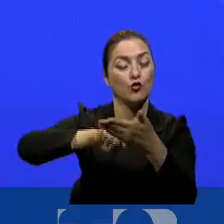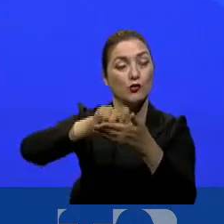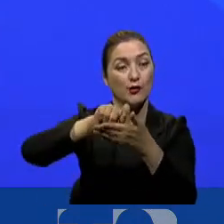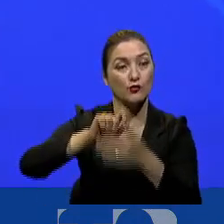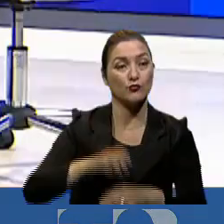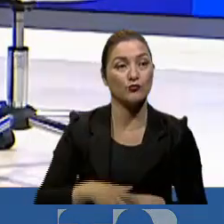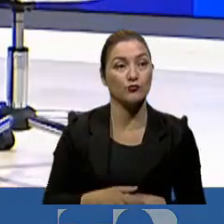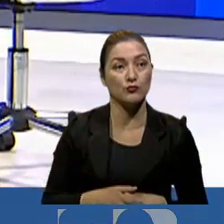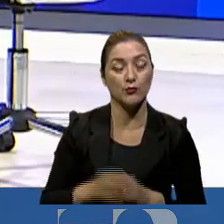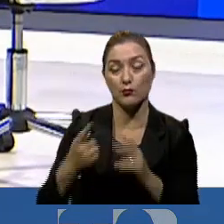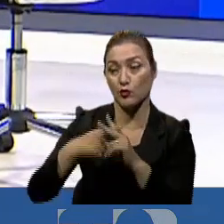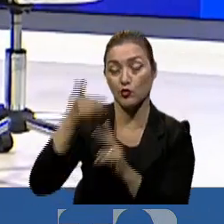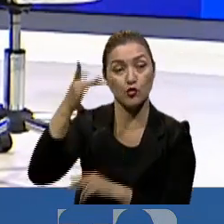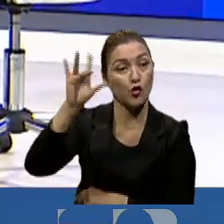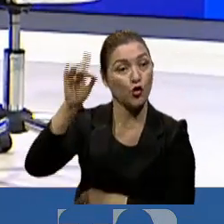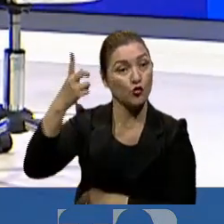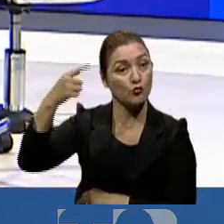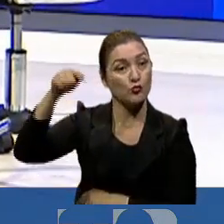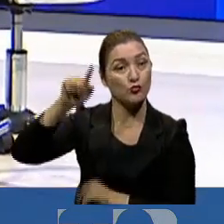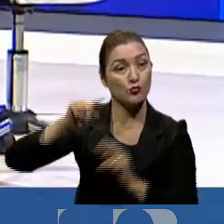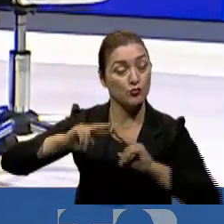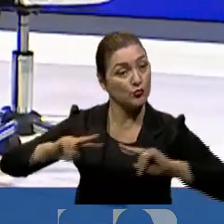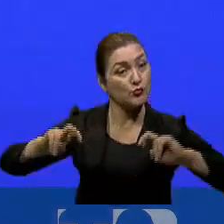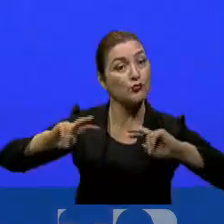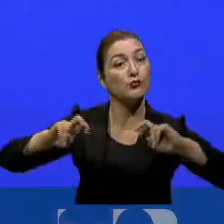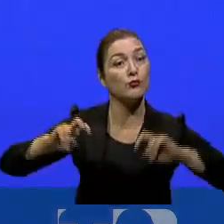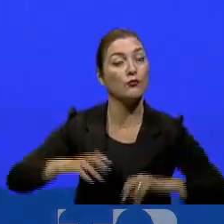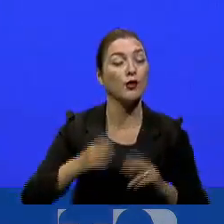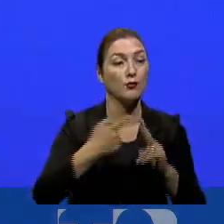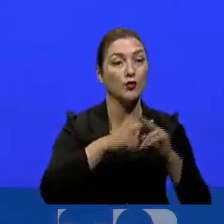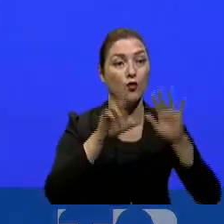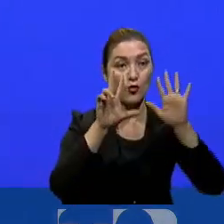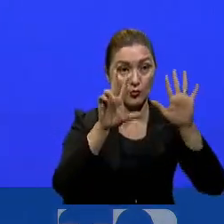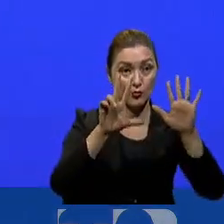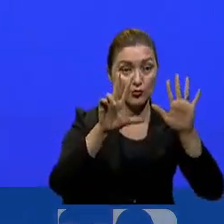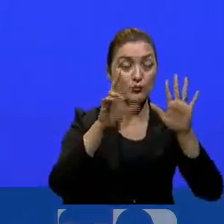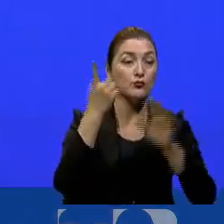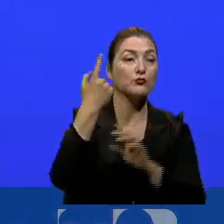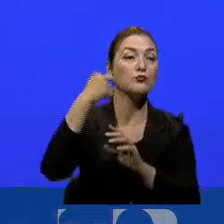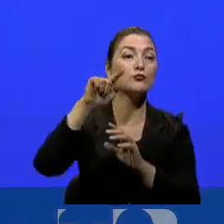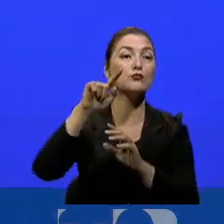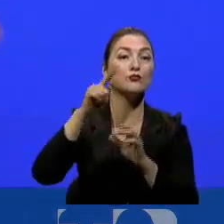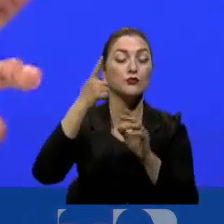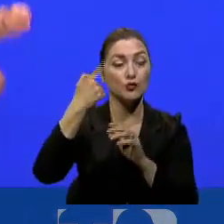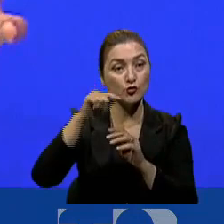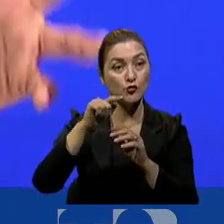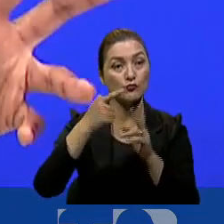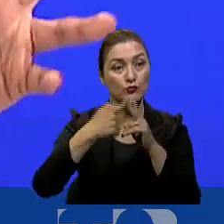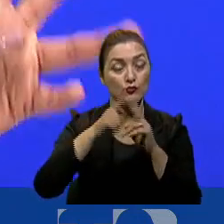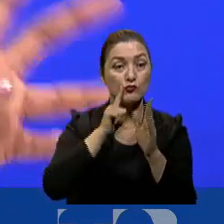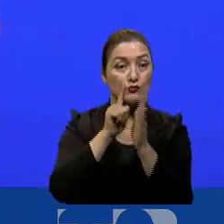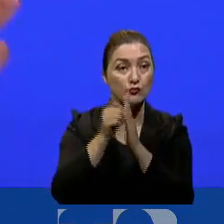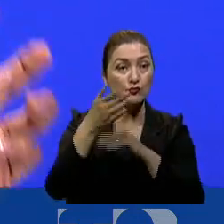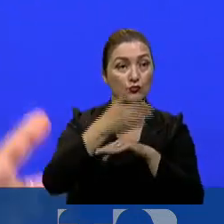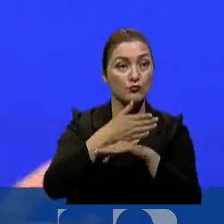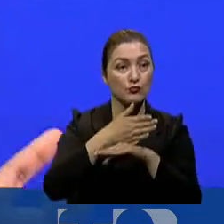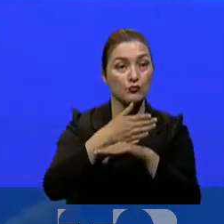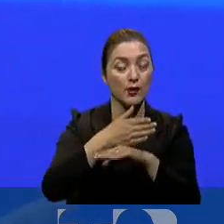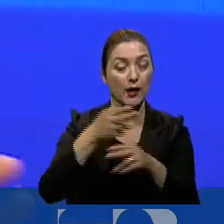con 18 millones aproximadamente esa investigación. Arrancó con 8 millones que fue la denuncia inicial del círculo cercano del